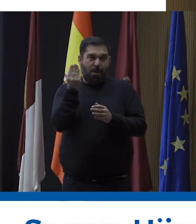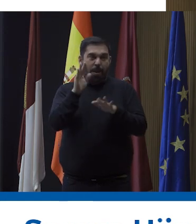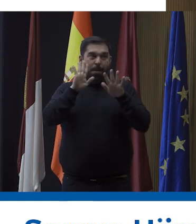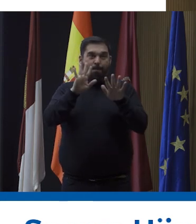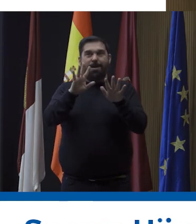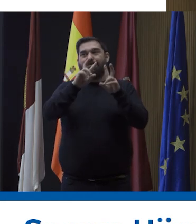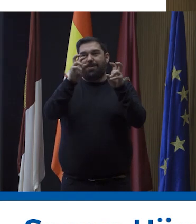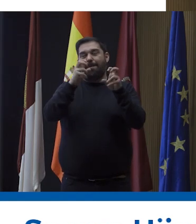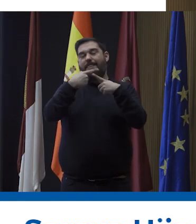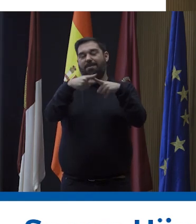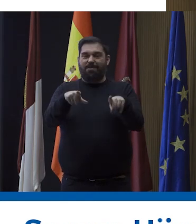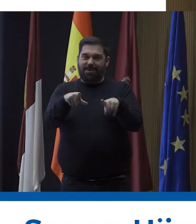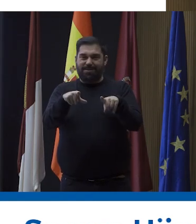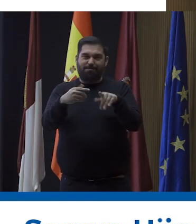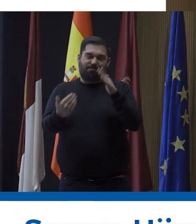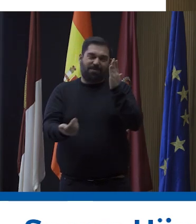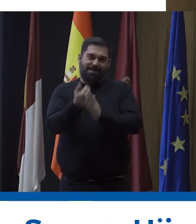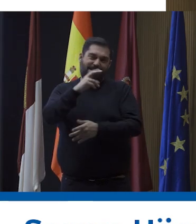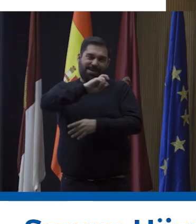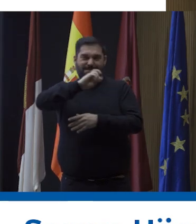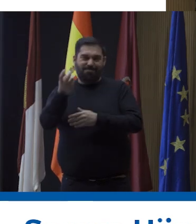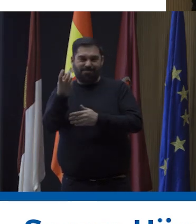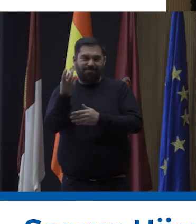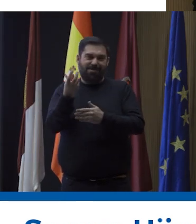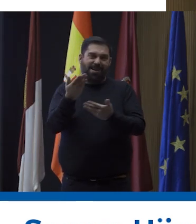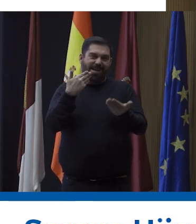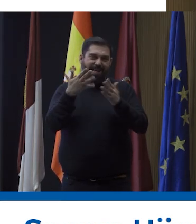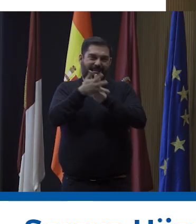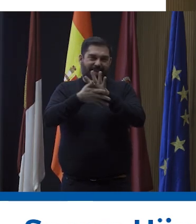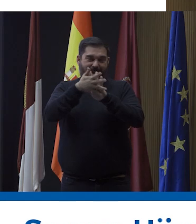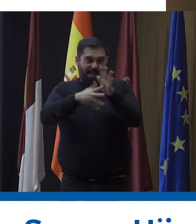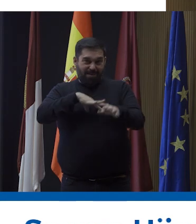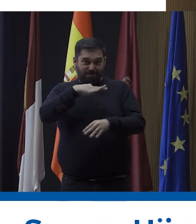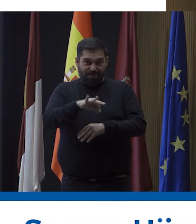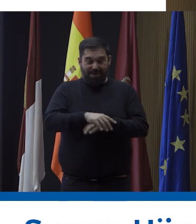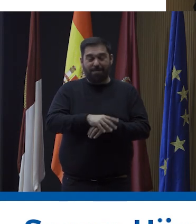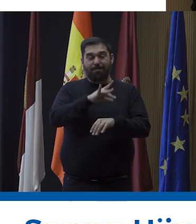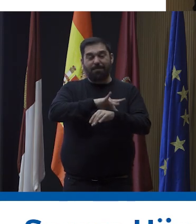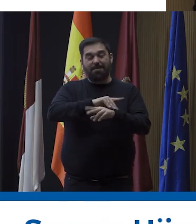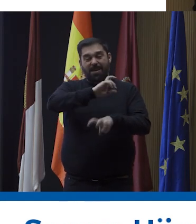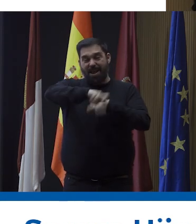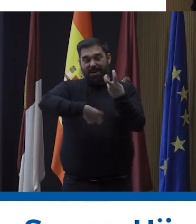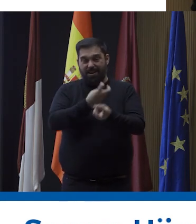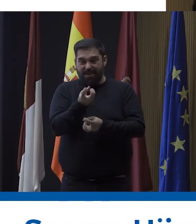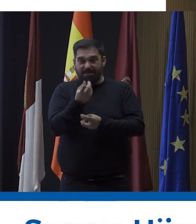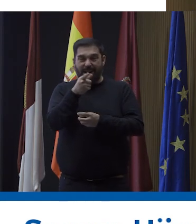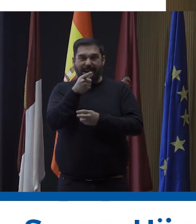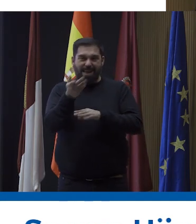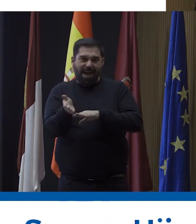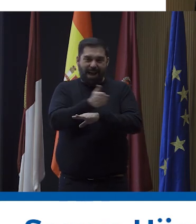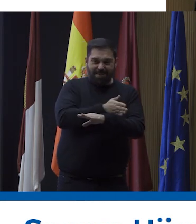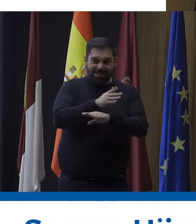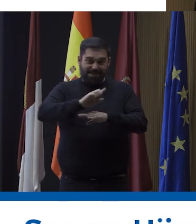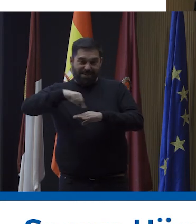otro tema para otro día, ¿vale? Sí que la medicina regenerativa pues está aportando un antes y un